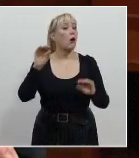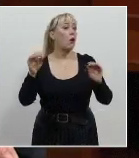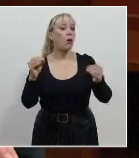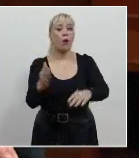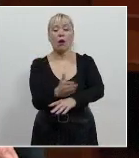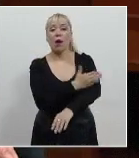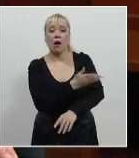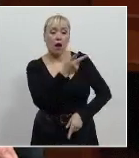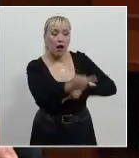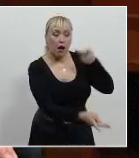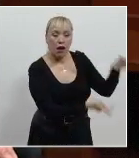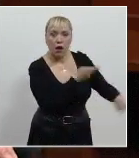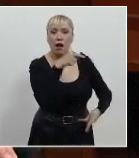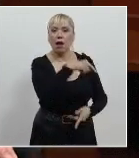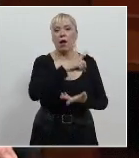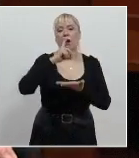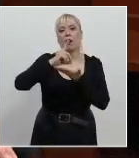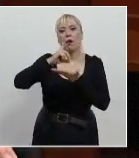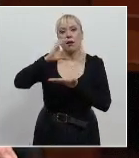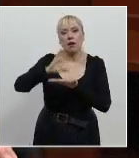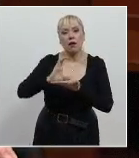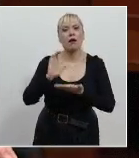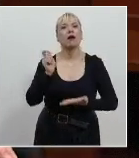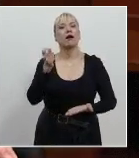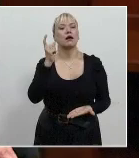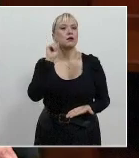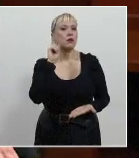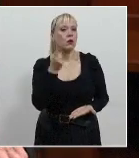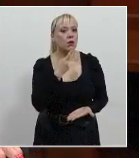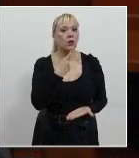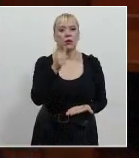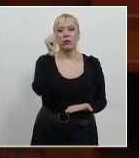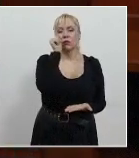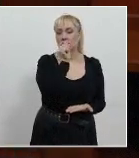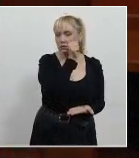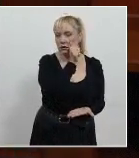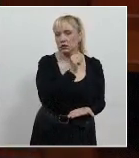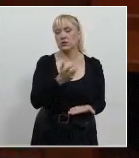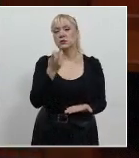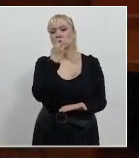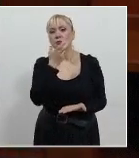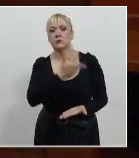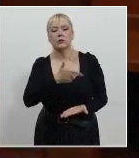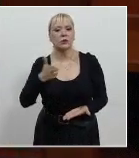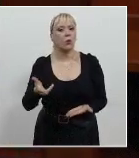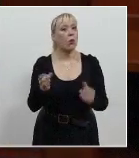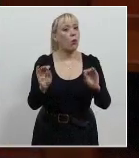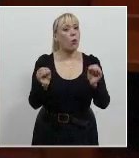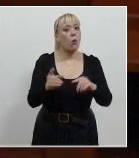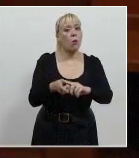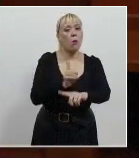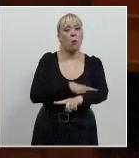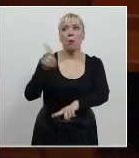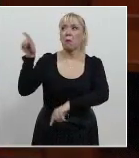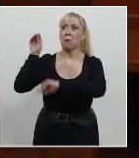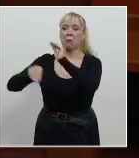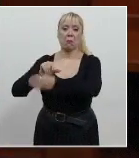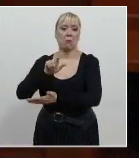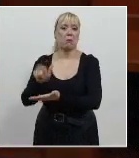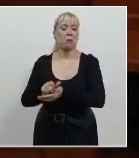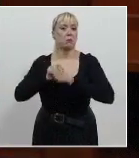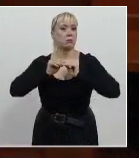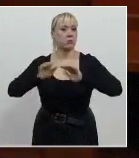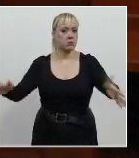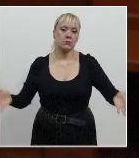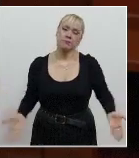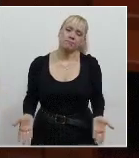las personas con discapacidad visual, auditivo, de lenguaje de manera previa a su emisión, lo cual da lugar a proponer esta